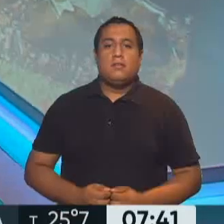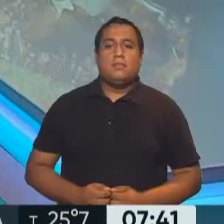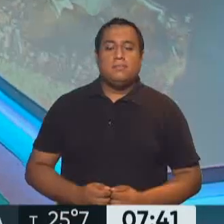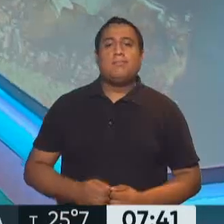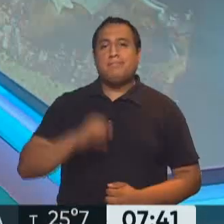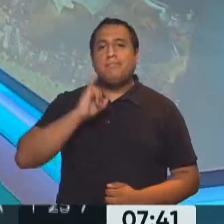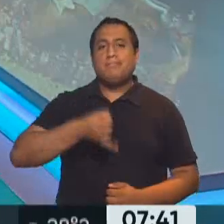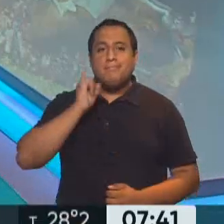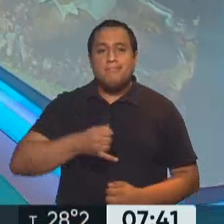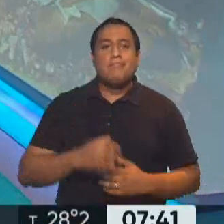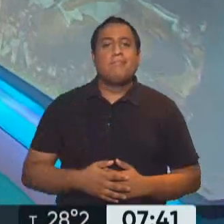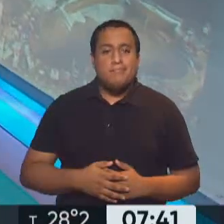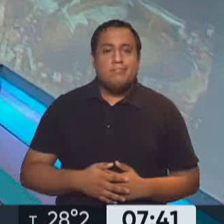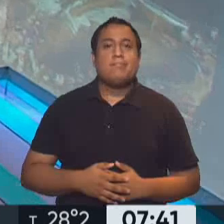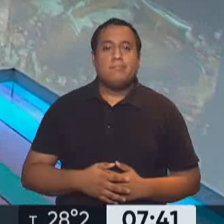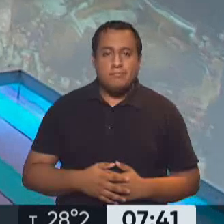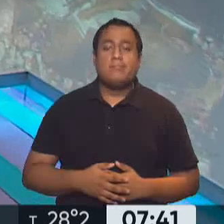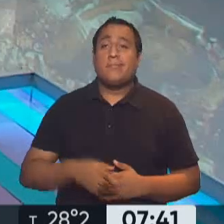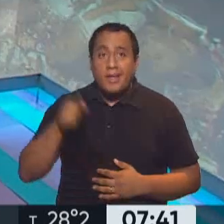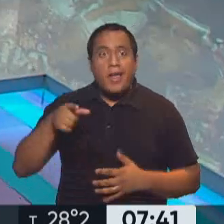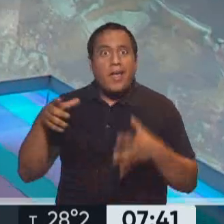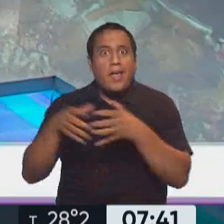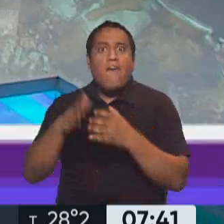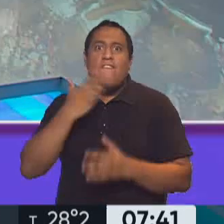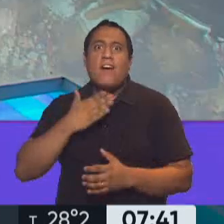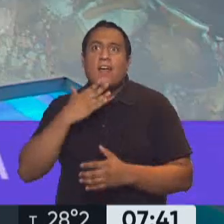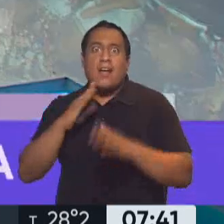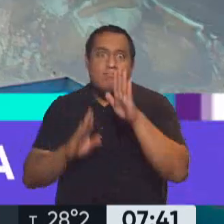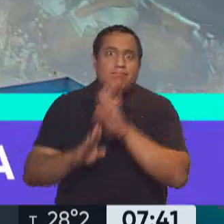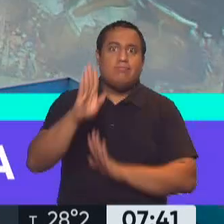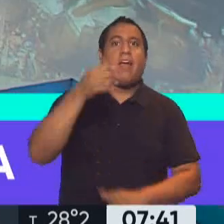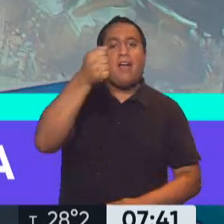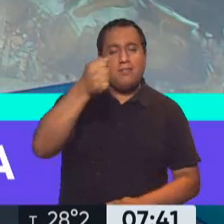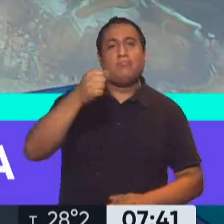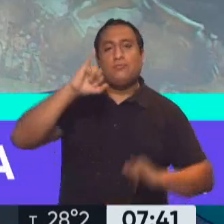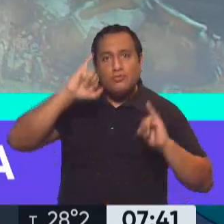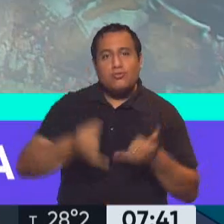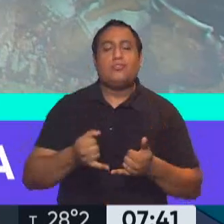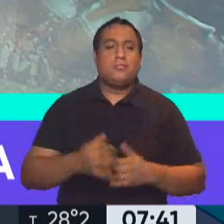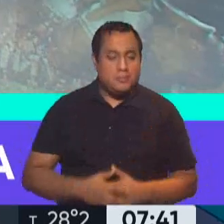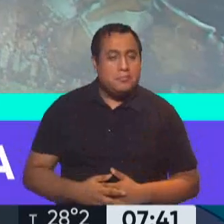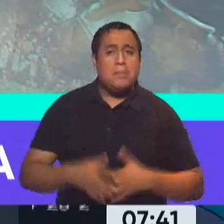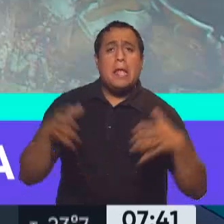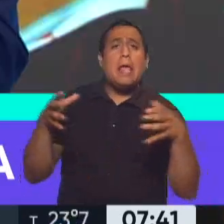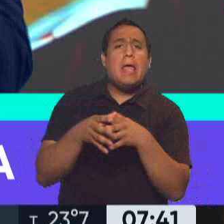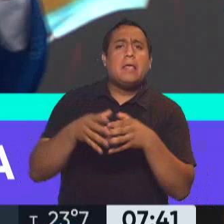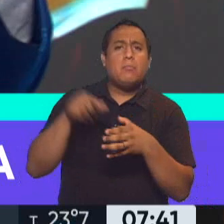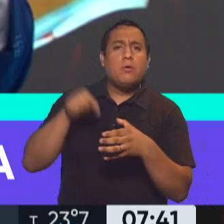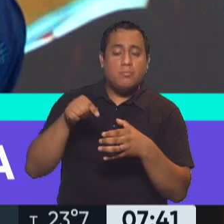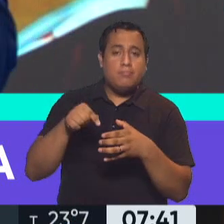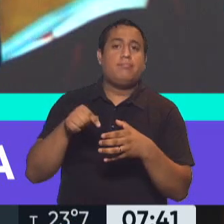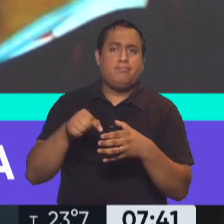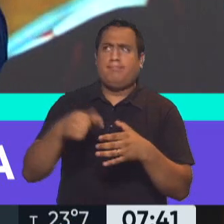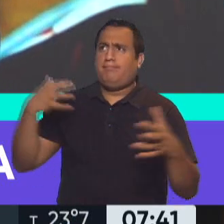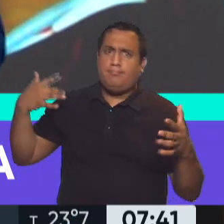Messi, el guapo, es de primera. ¿Qué me contás? Es de primera división. Un equipo que ha construido todo